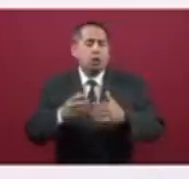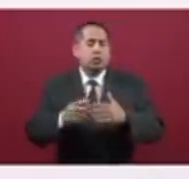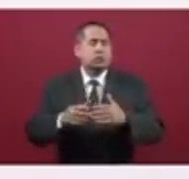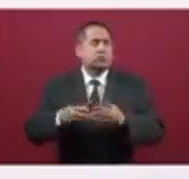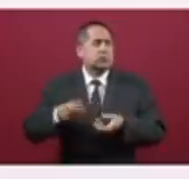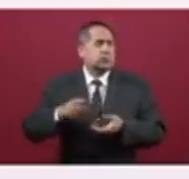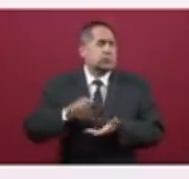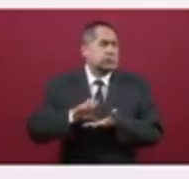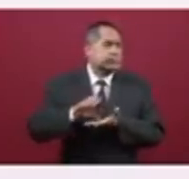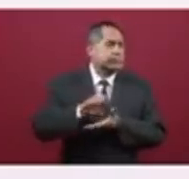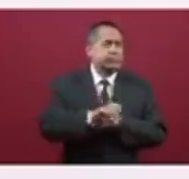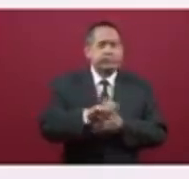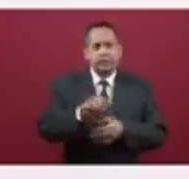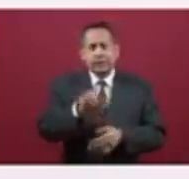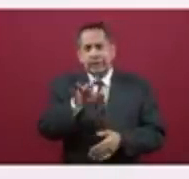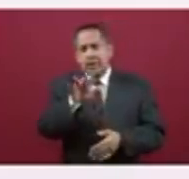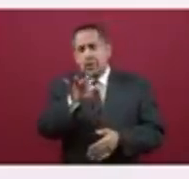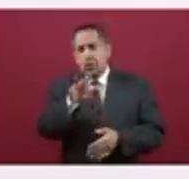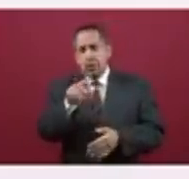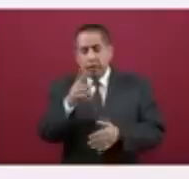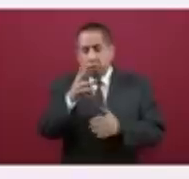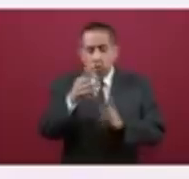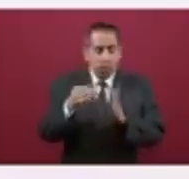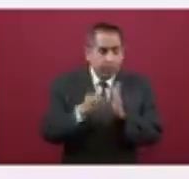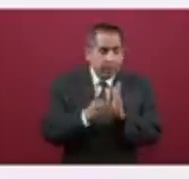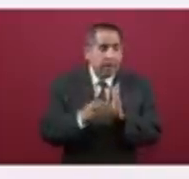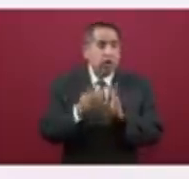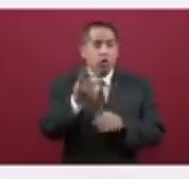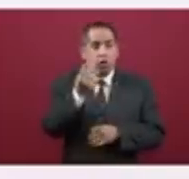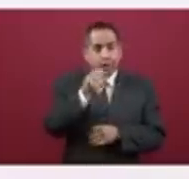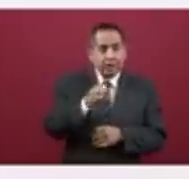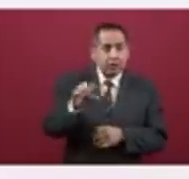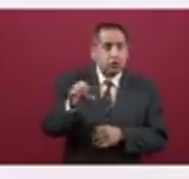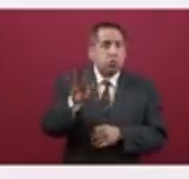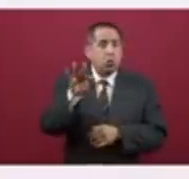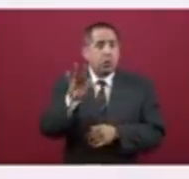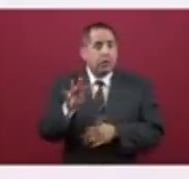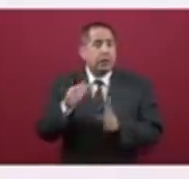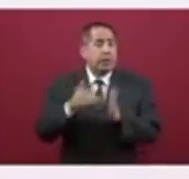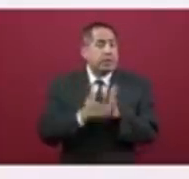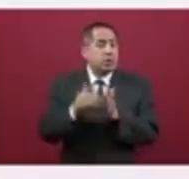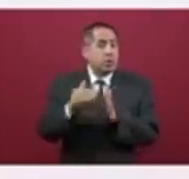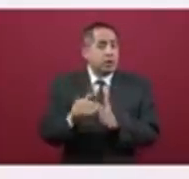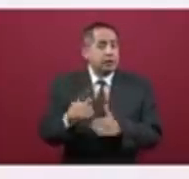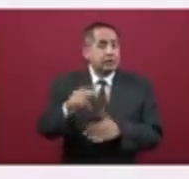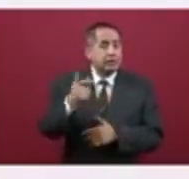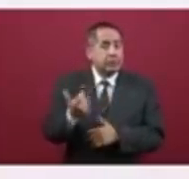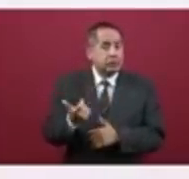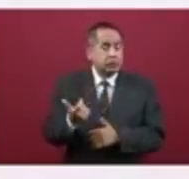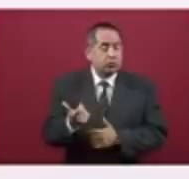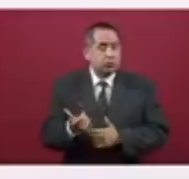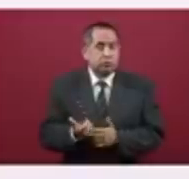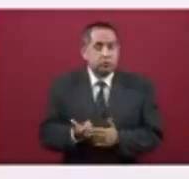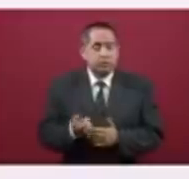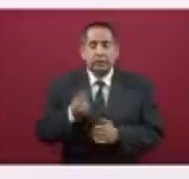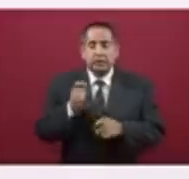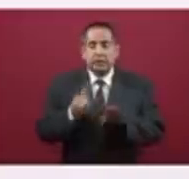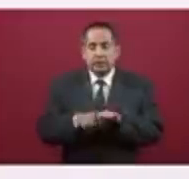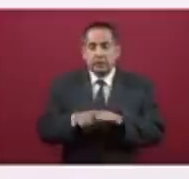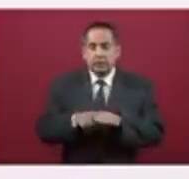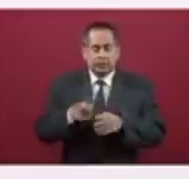de 54 mil 940 millones de pesos que fue